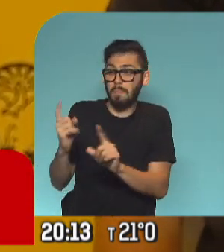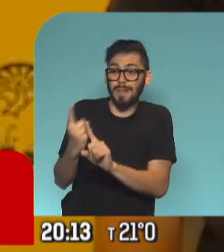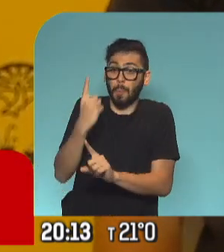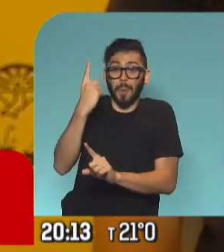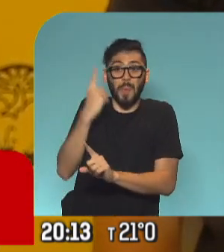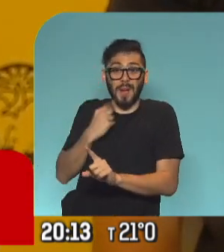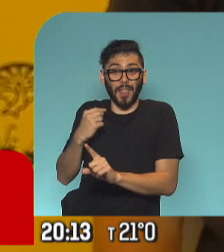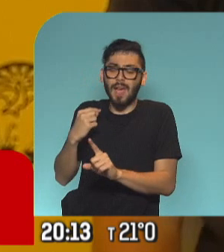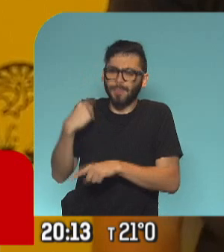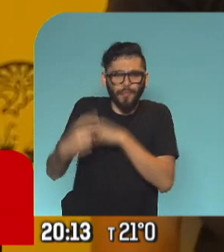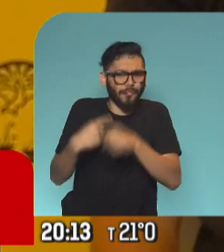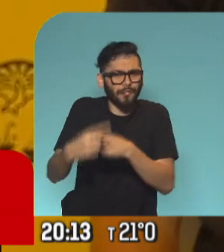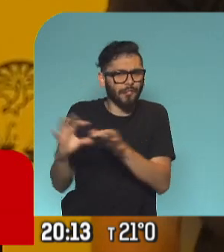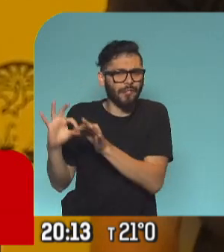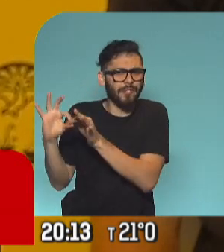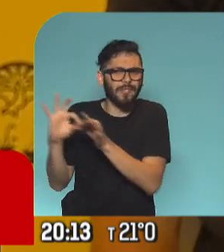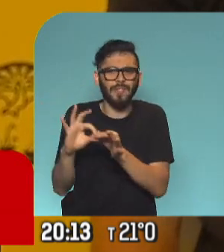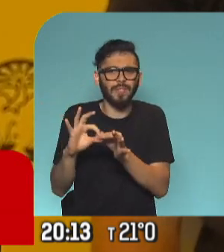Gobierno Nacional, es que